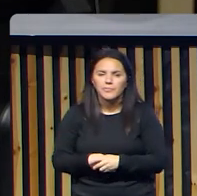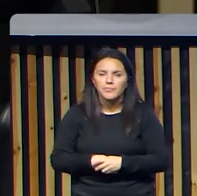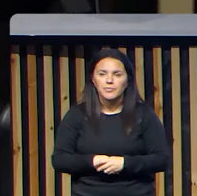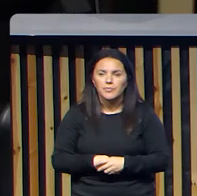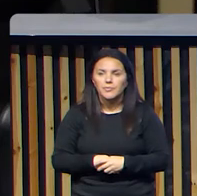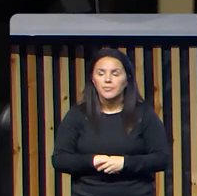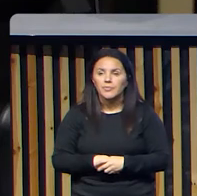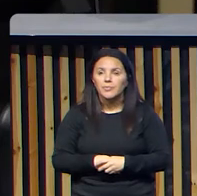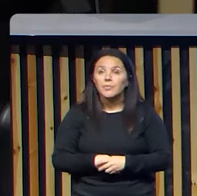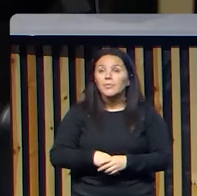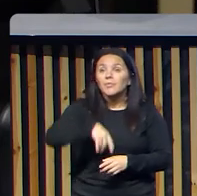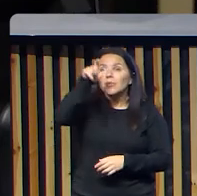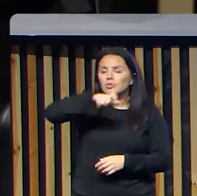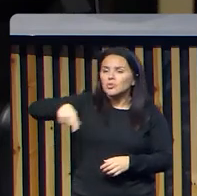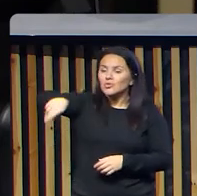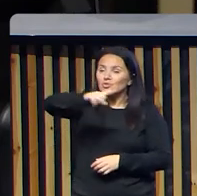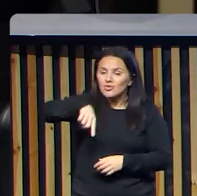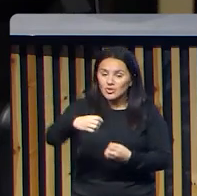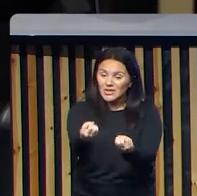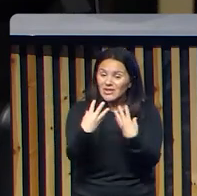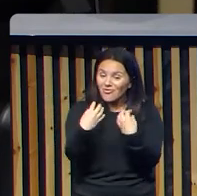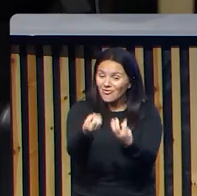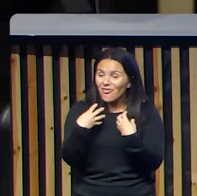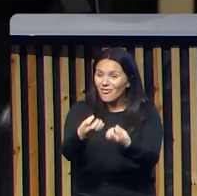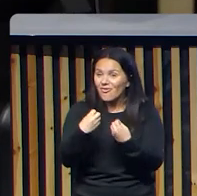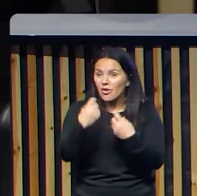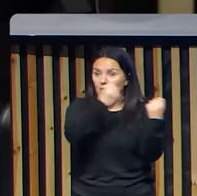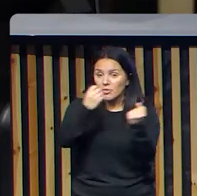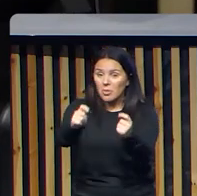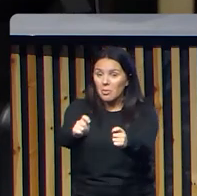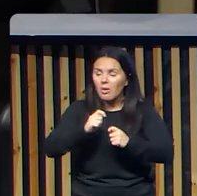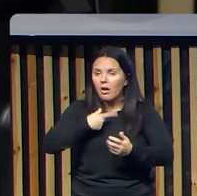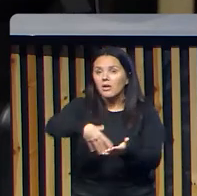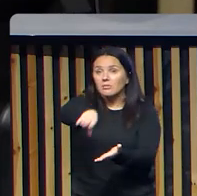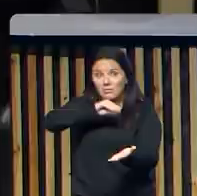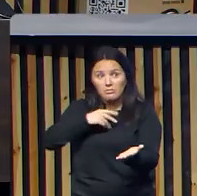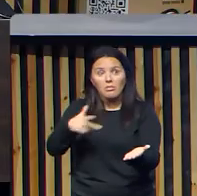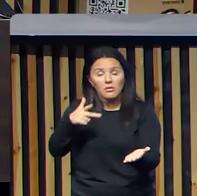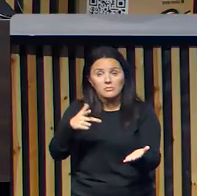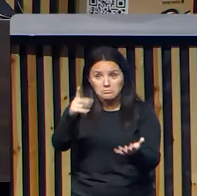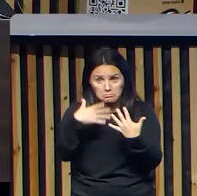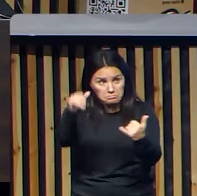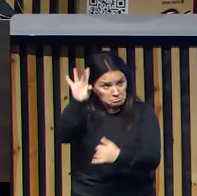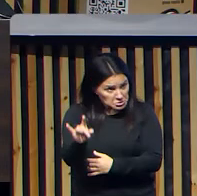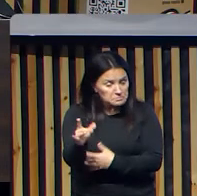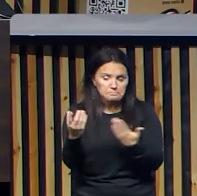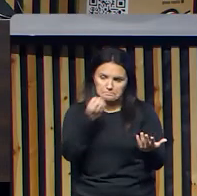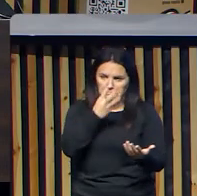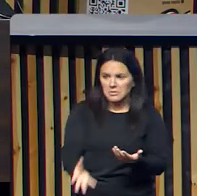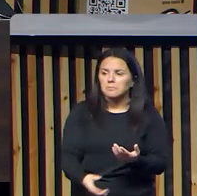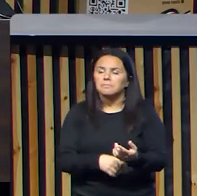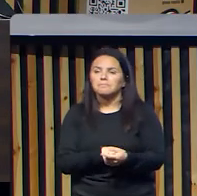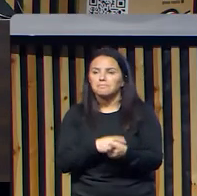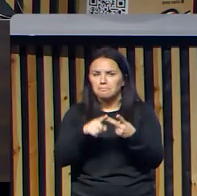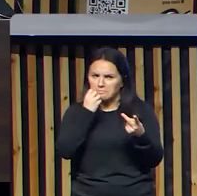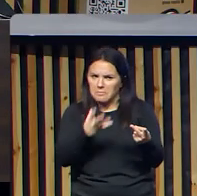los ciudadanos tenemos derecho a entender toda la información que nos dirige la administración estáis de acuerdo vale bien hasta